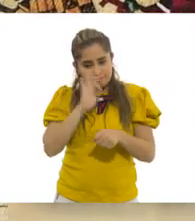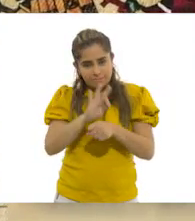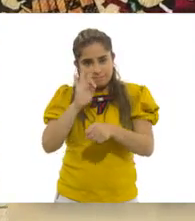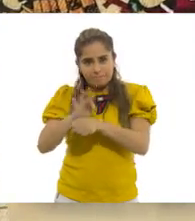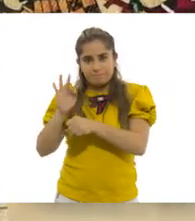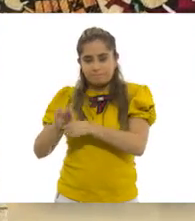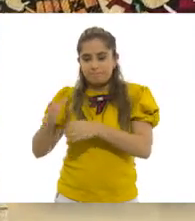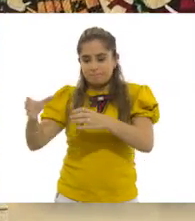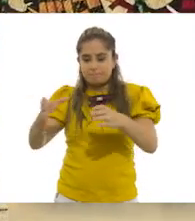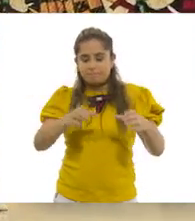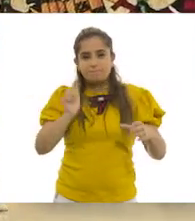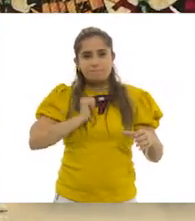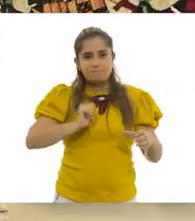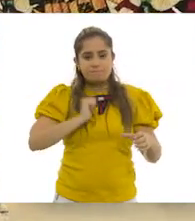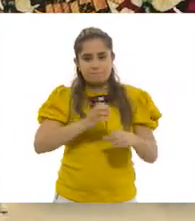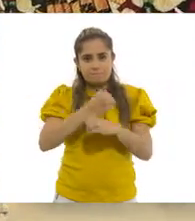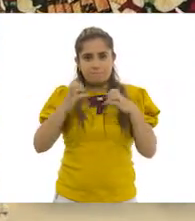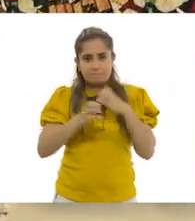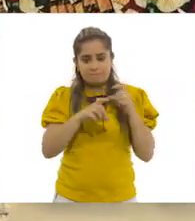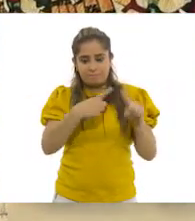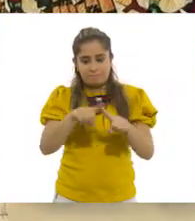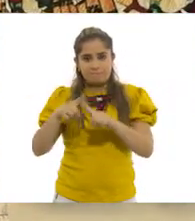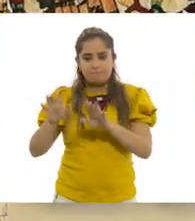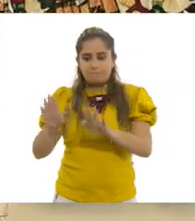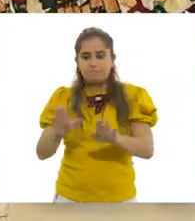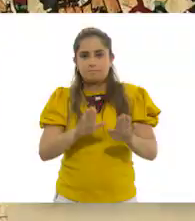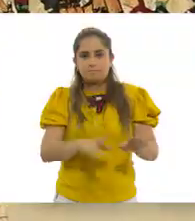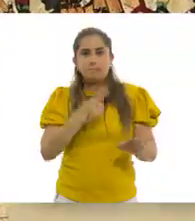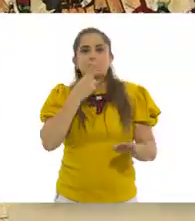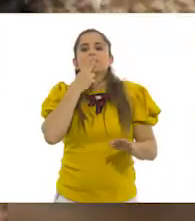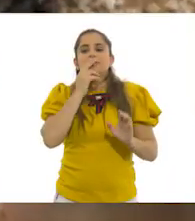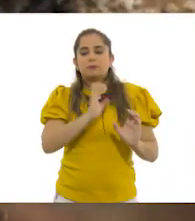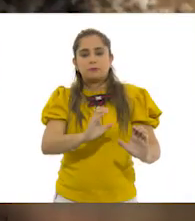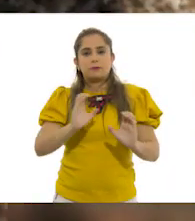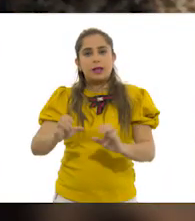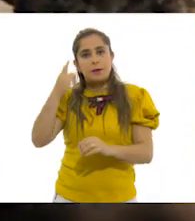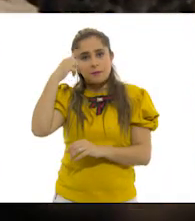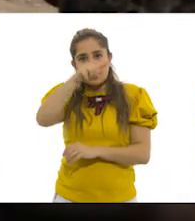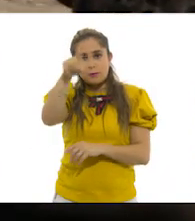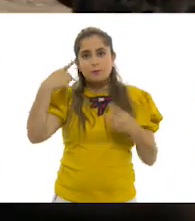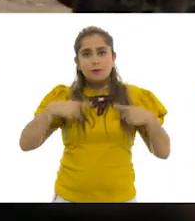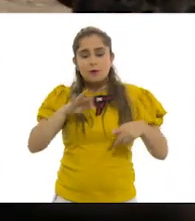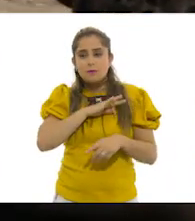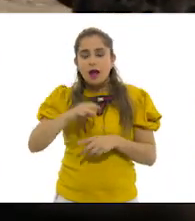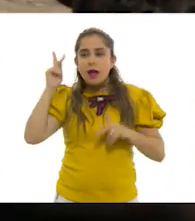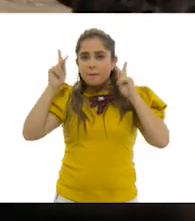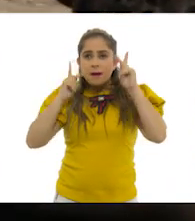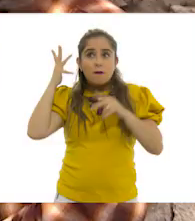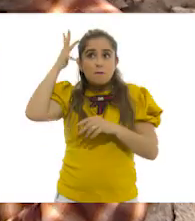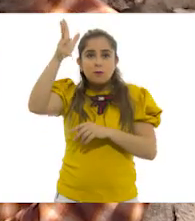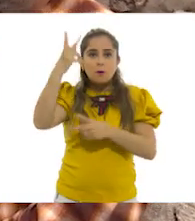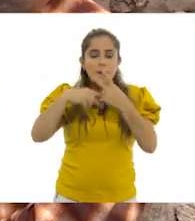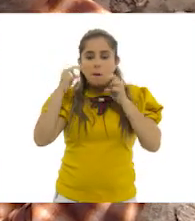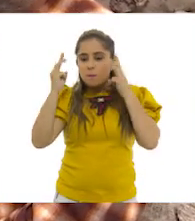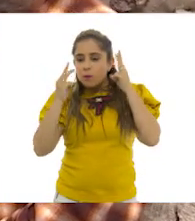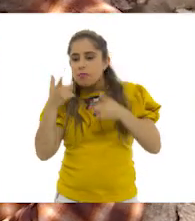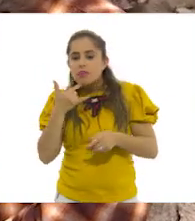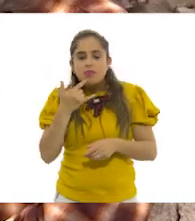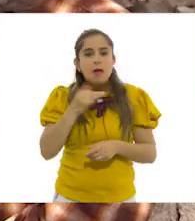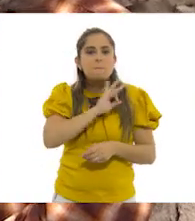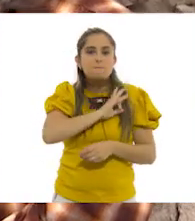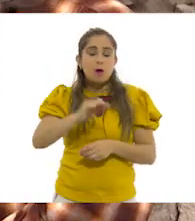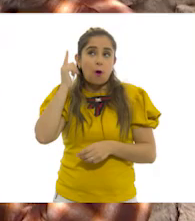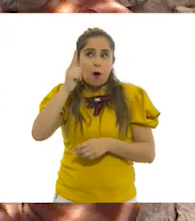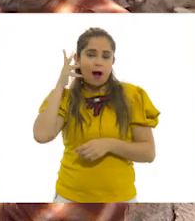estos vestigios, pero también darle la oportunidad a la gente que pueda venir a visitar en un futuro. Oye, otra cosa,